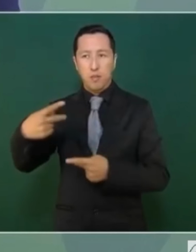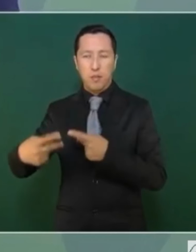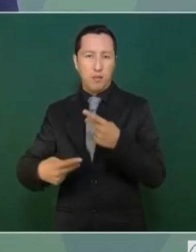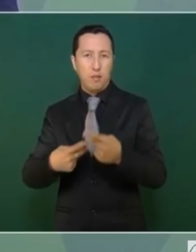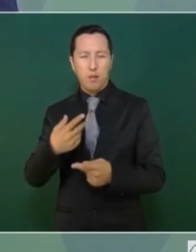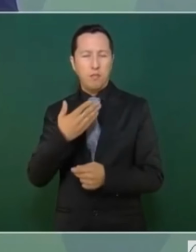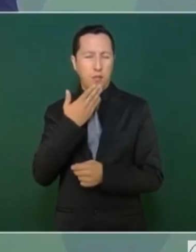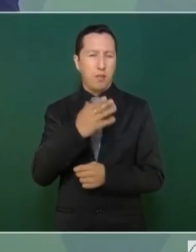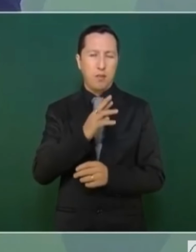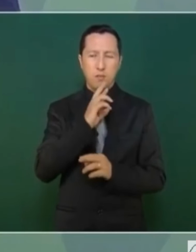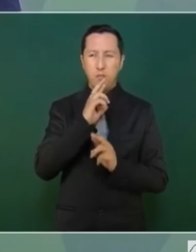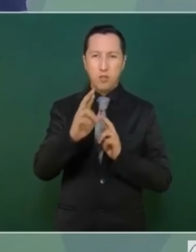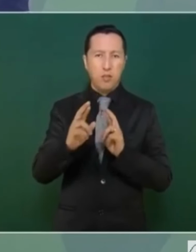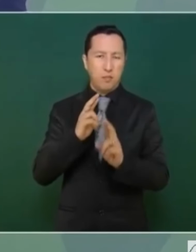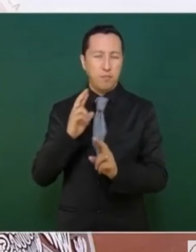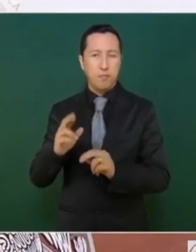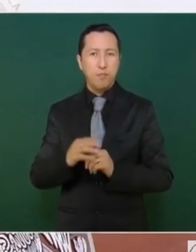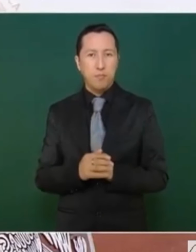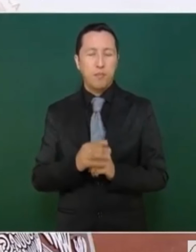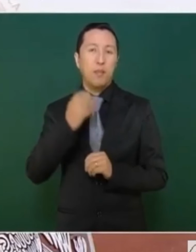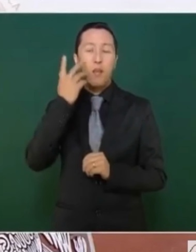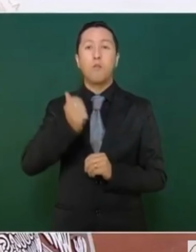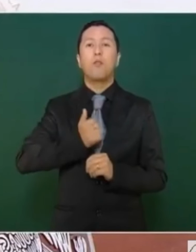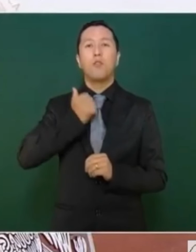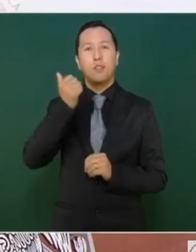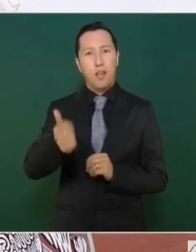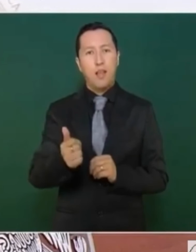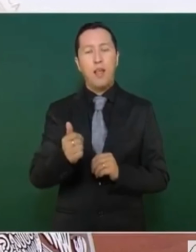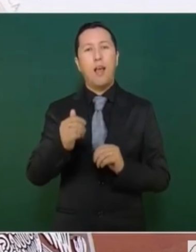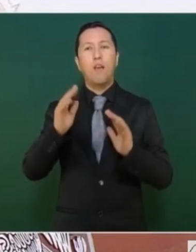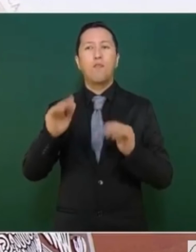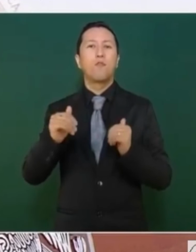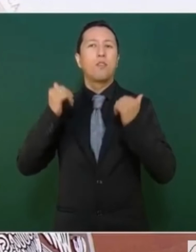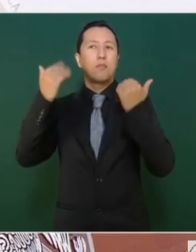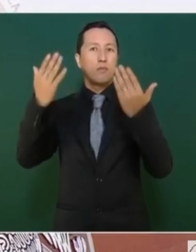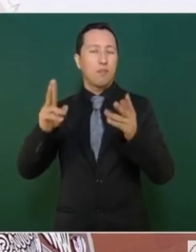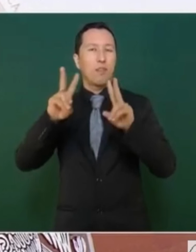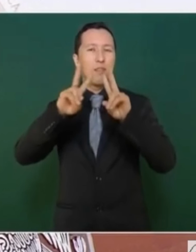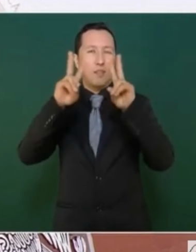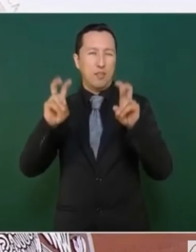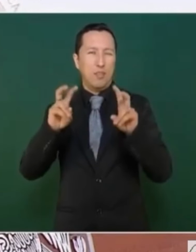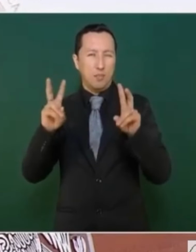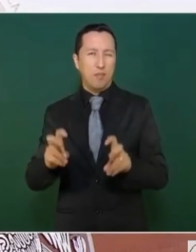para informar sobre otros temas. Y